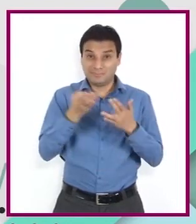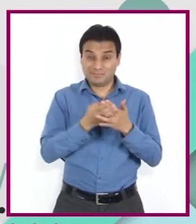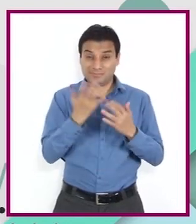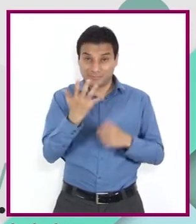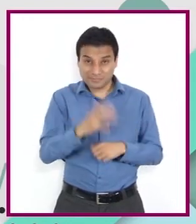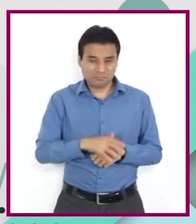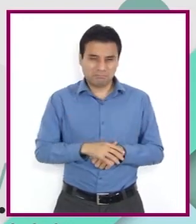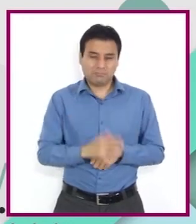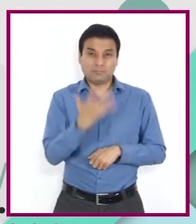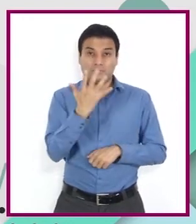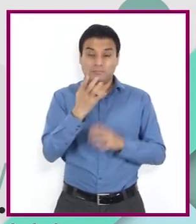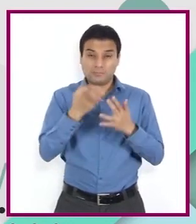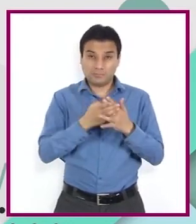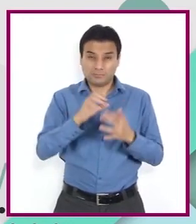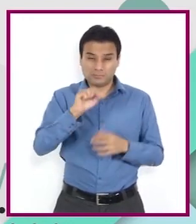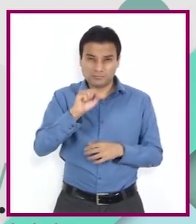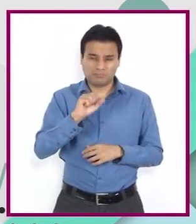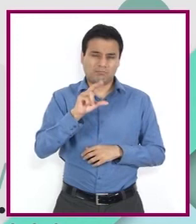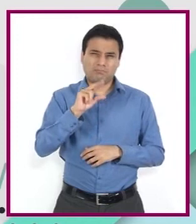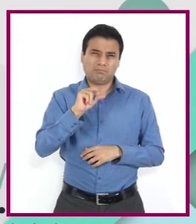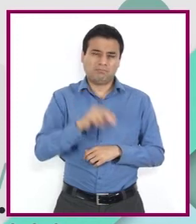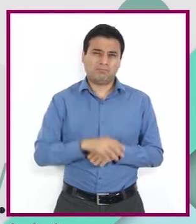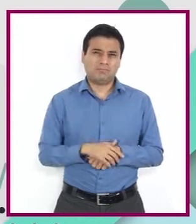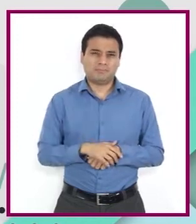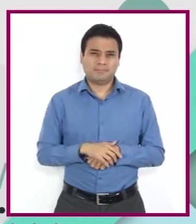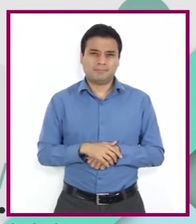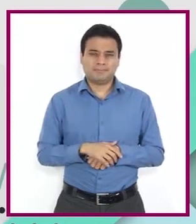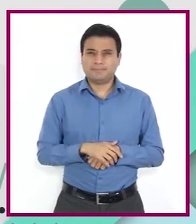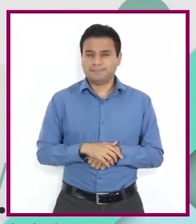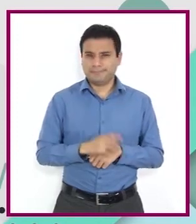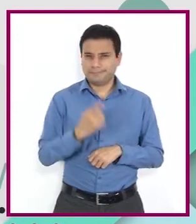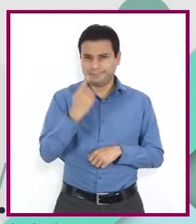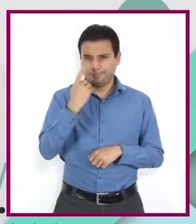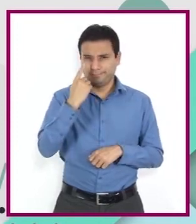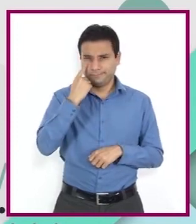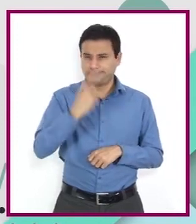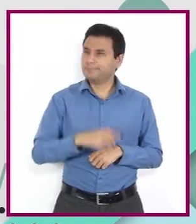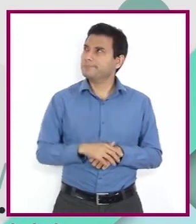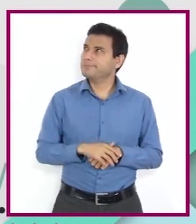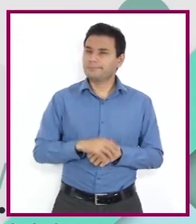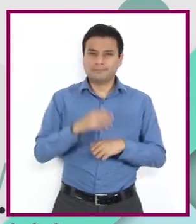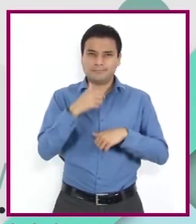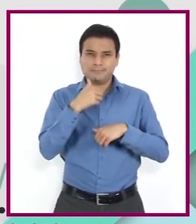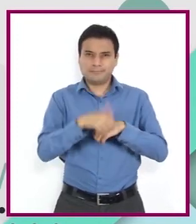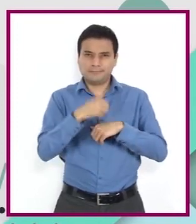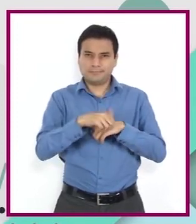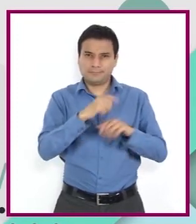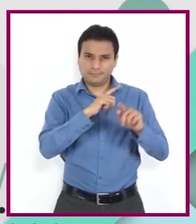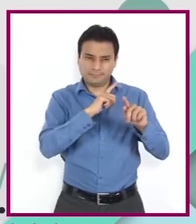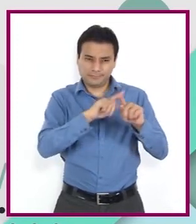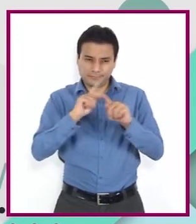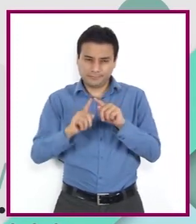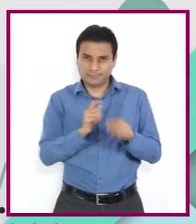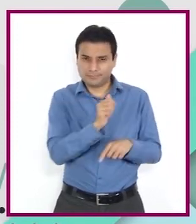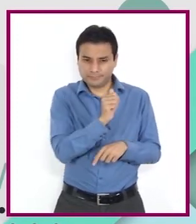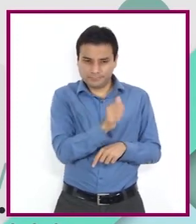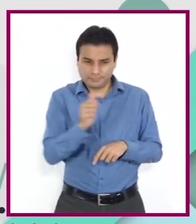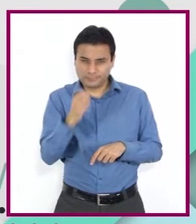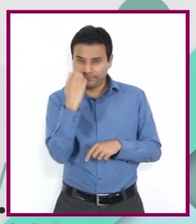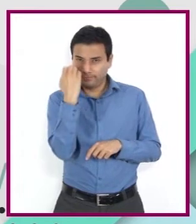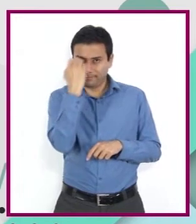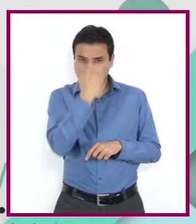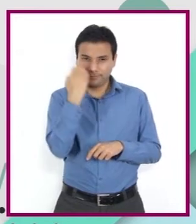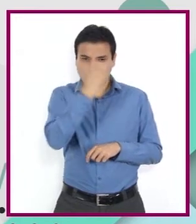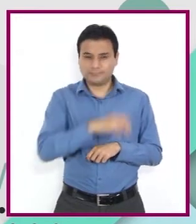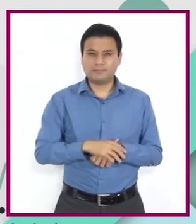5. Si realizamos los cocientes de cada pareja de datos, por ejemplo, 5 entre 60 y